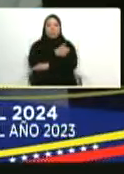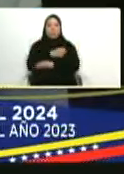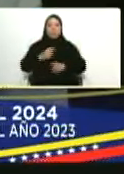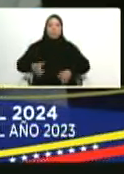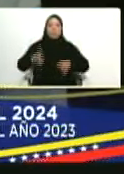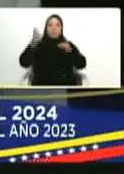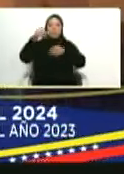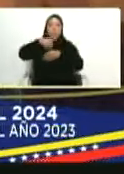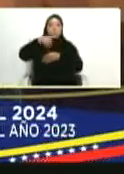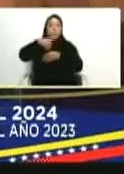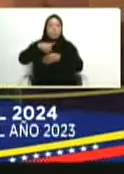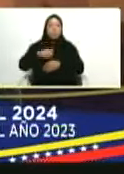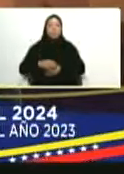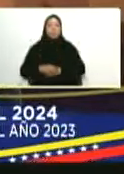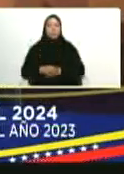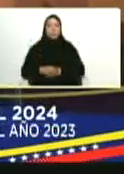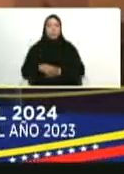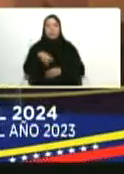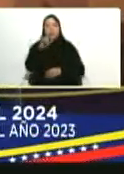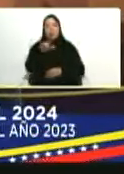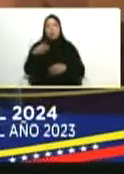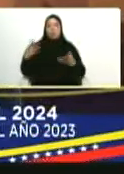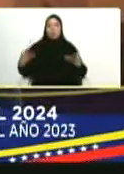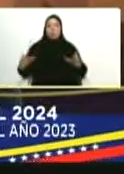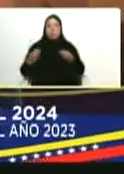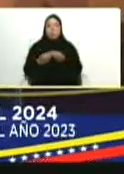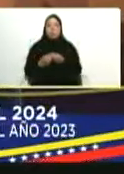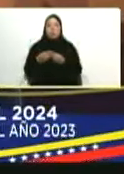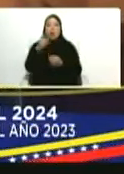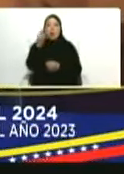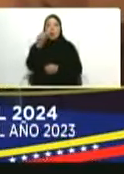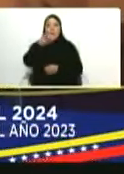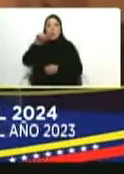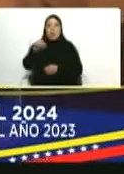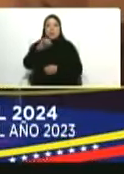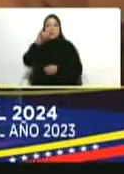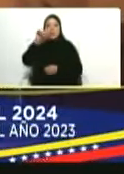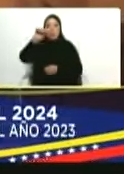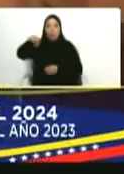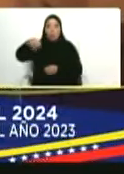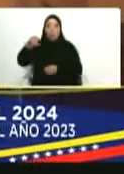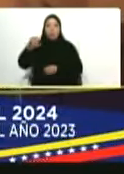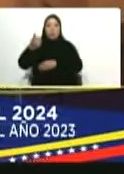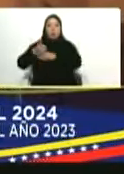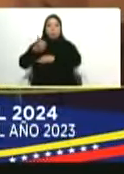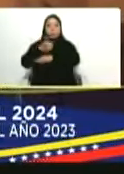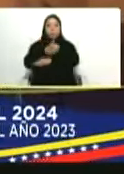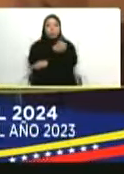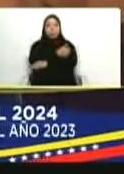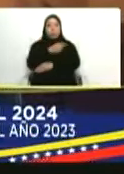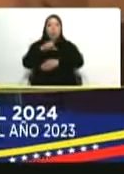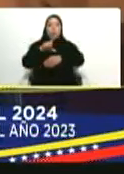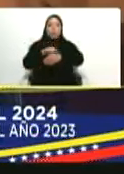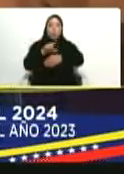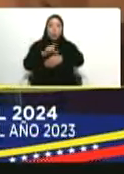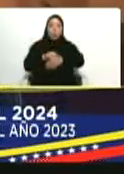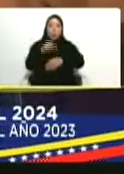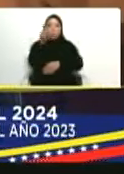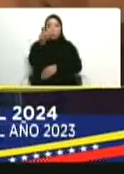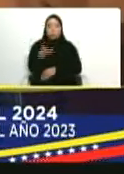También nos acompañan la Junta Directiva del Tribunal Supremo de Justicia, doctor Edgar Gaviria Rodríguez,